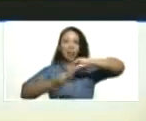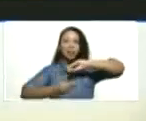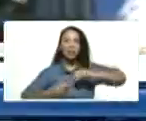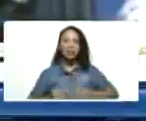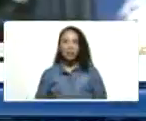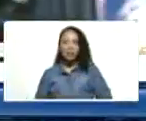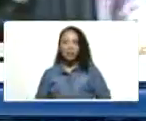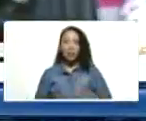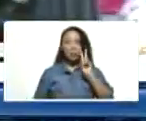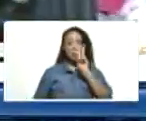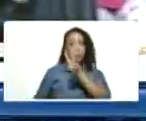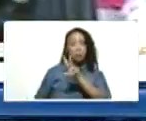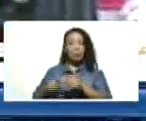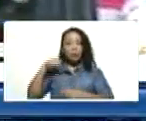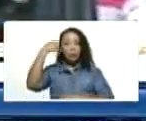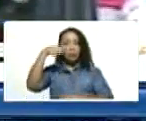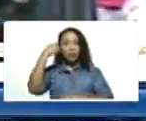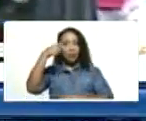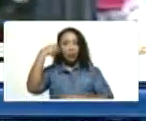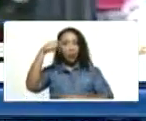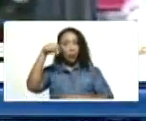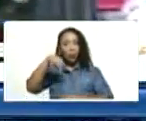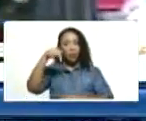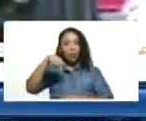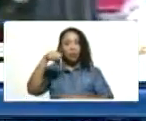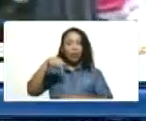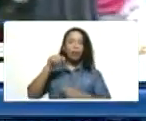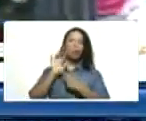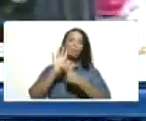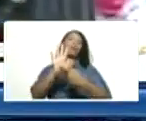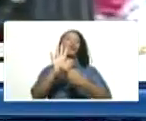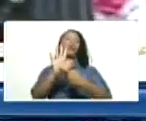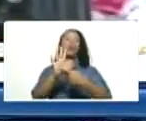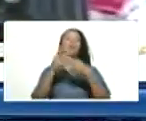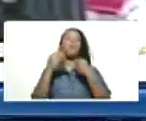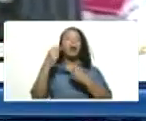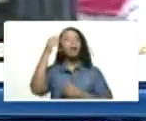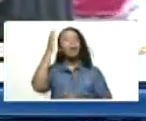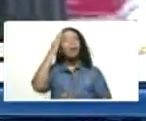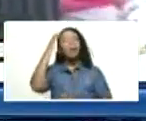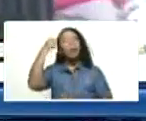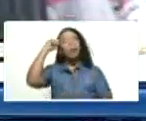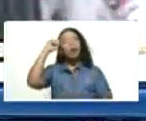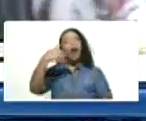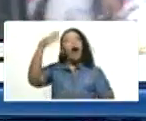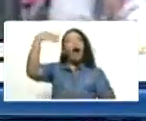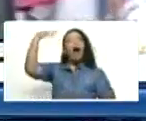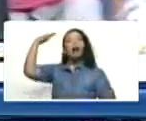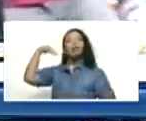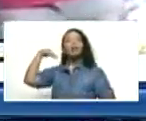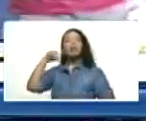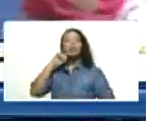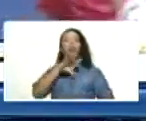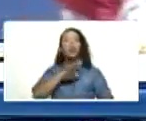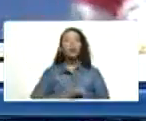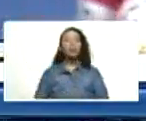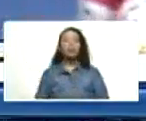Y vamos a ver un video para recordar en breves